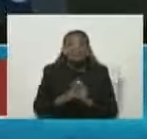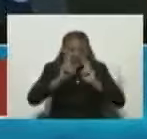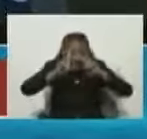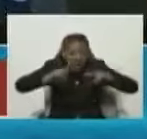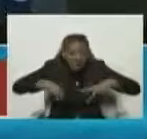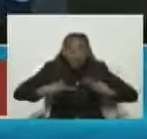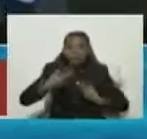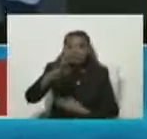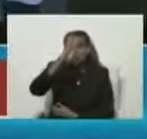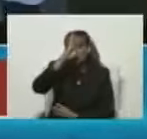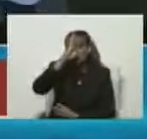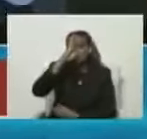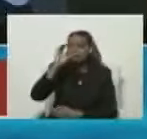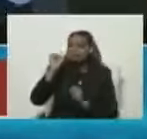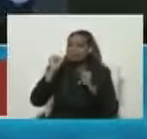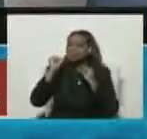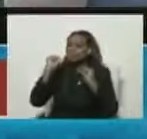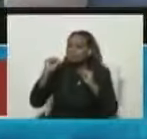¡Renace Barinas!